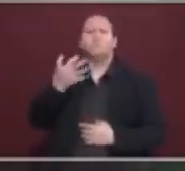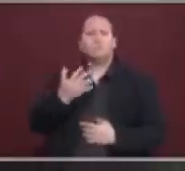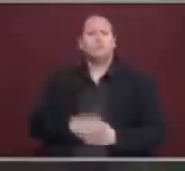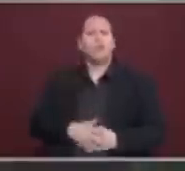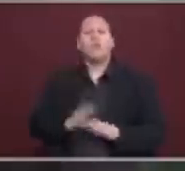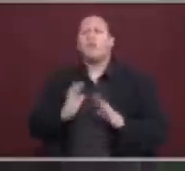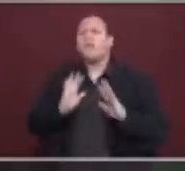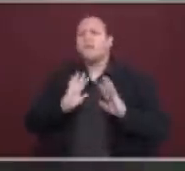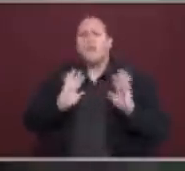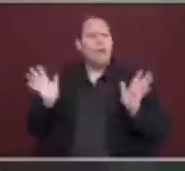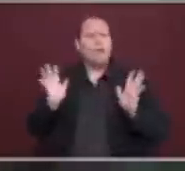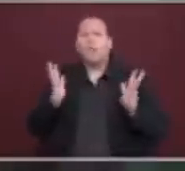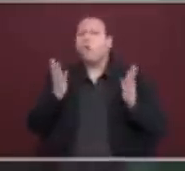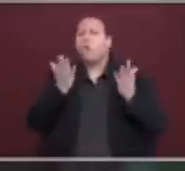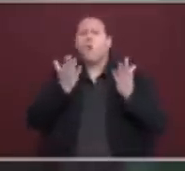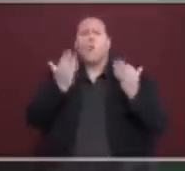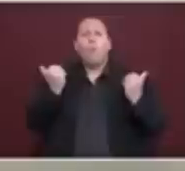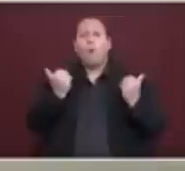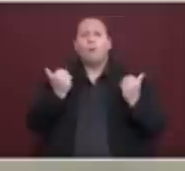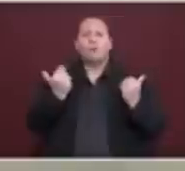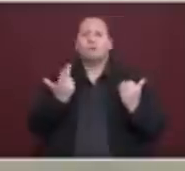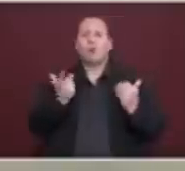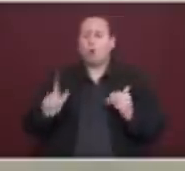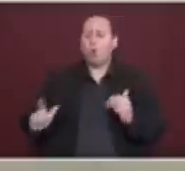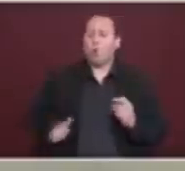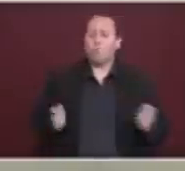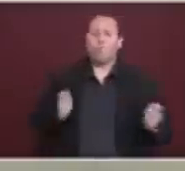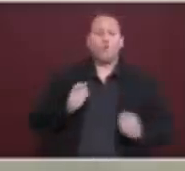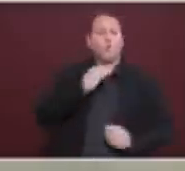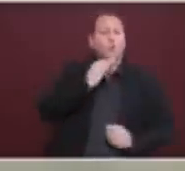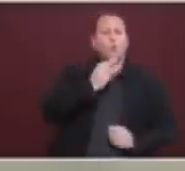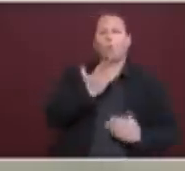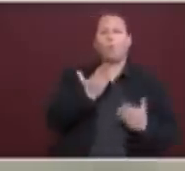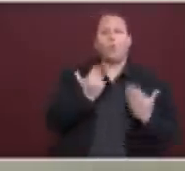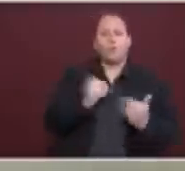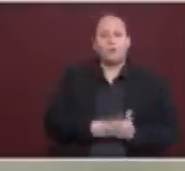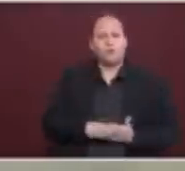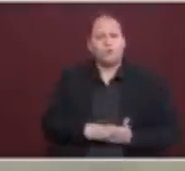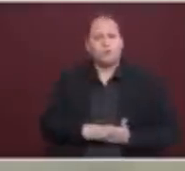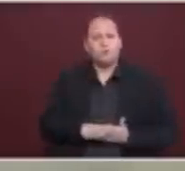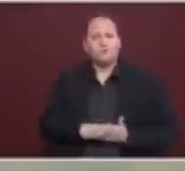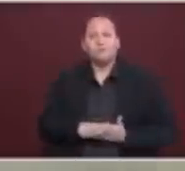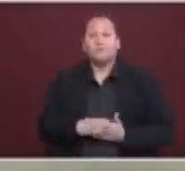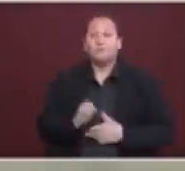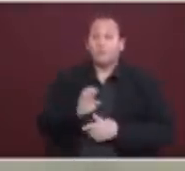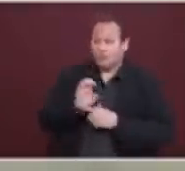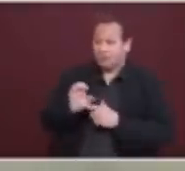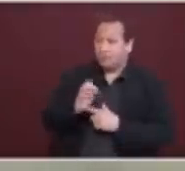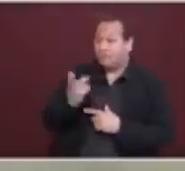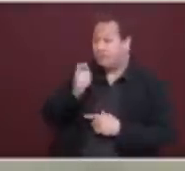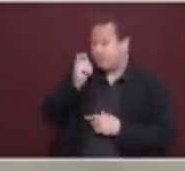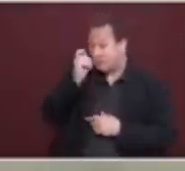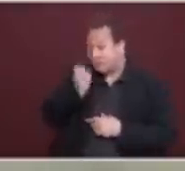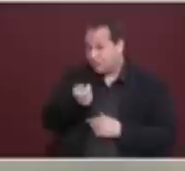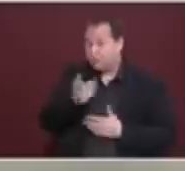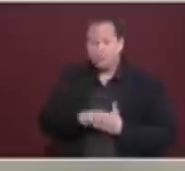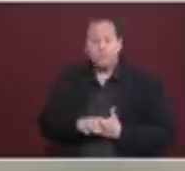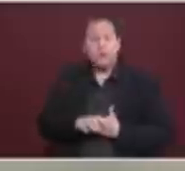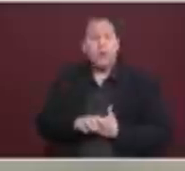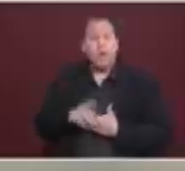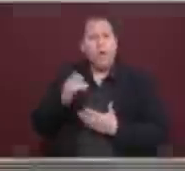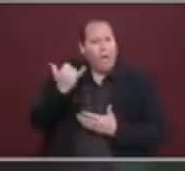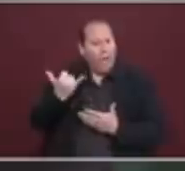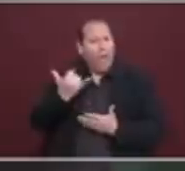ya no hay corrupción tolerada en el gobierno pero no desesperen esto ayuda